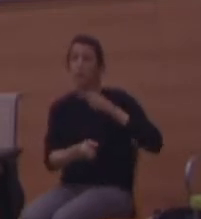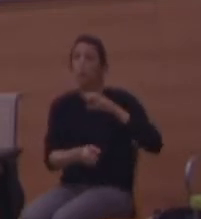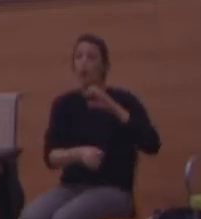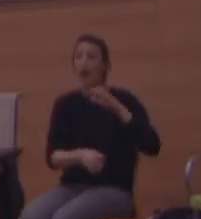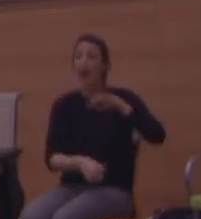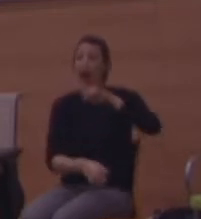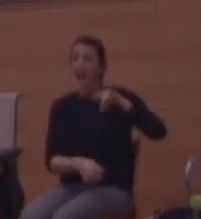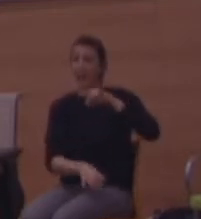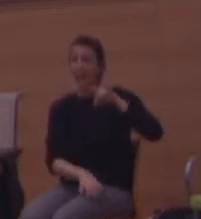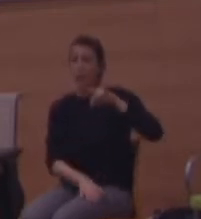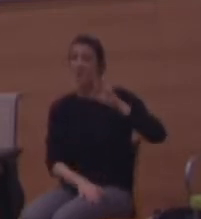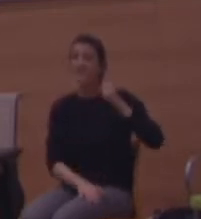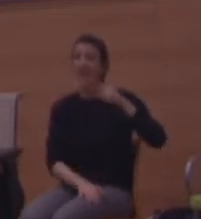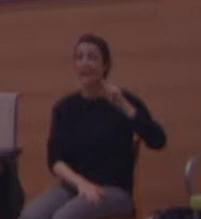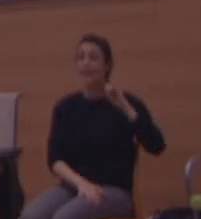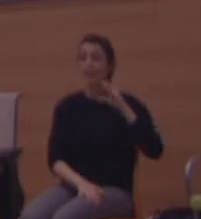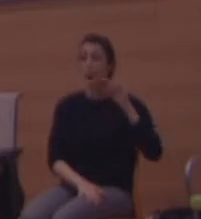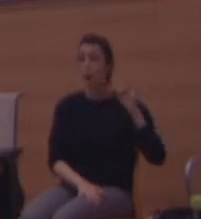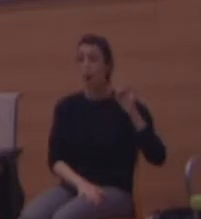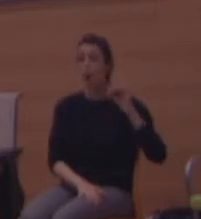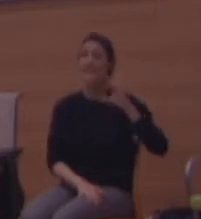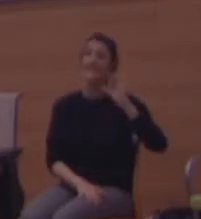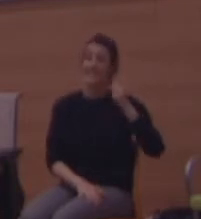compuestos orgánicos de platino.